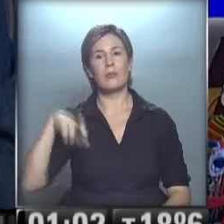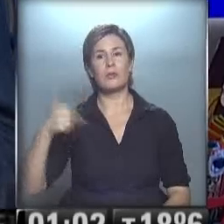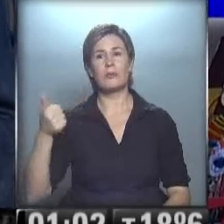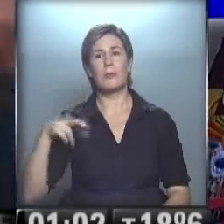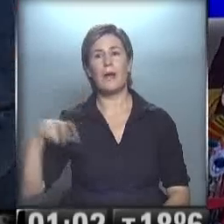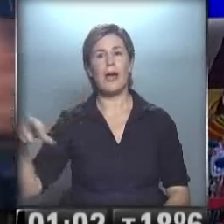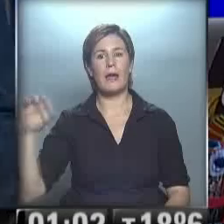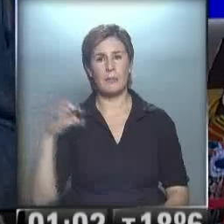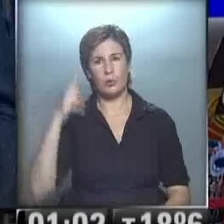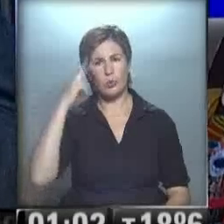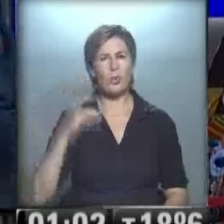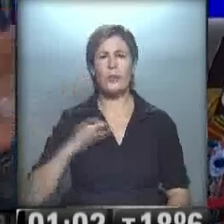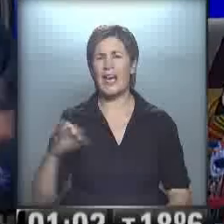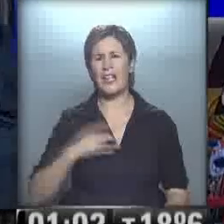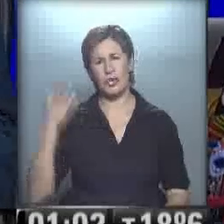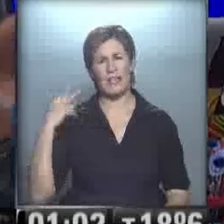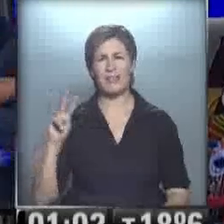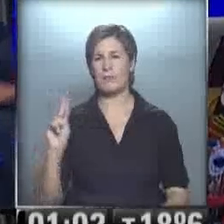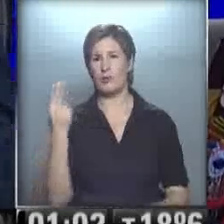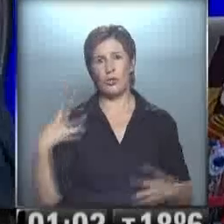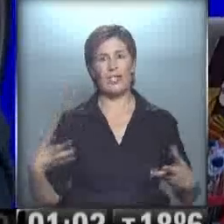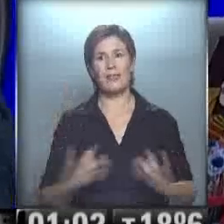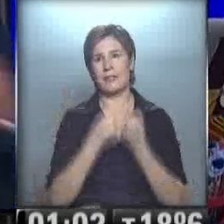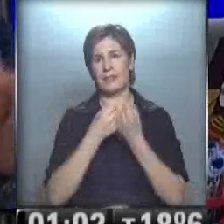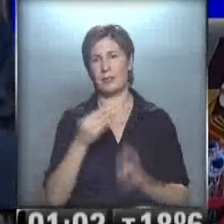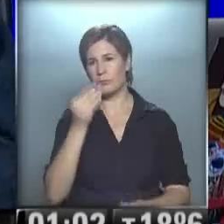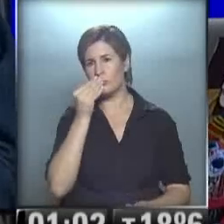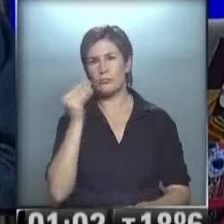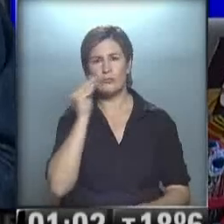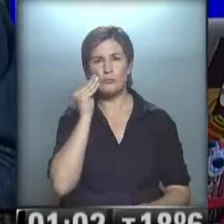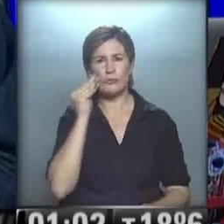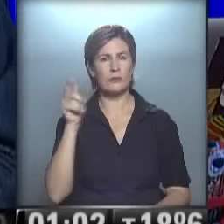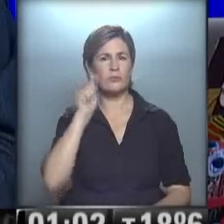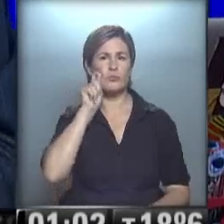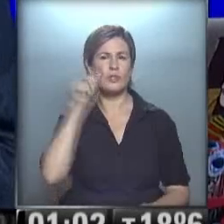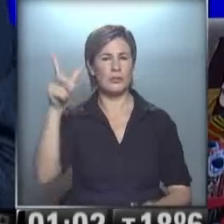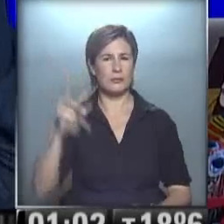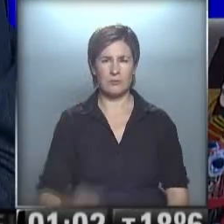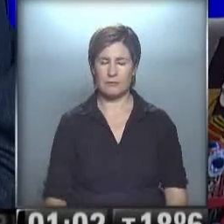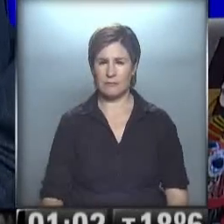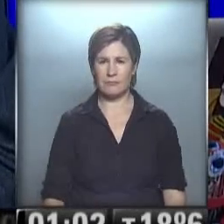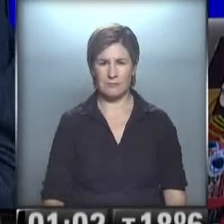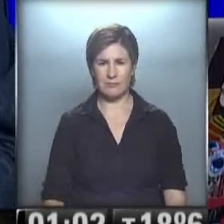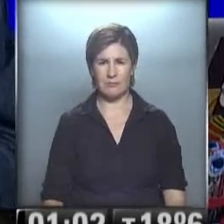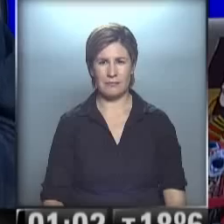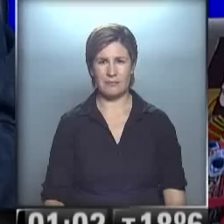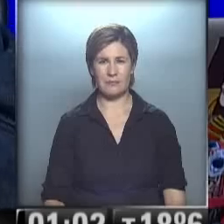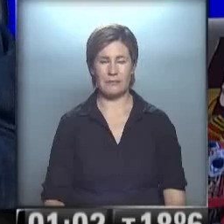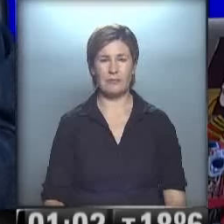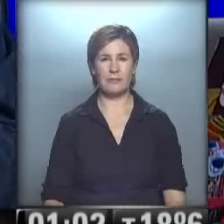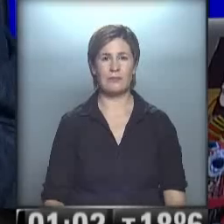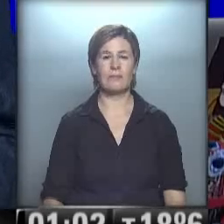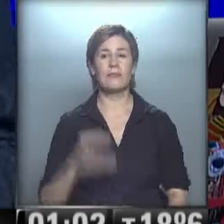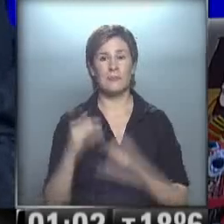Un beso grande, Papo. Gracias. Punto. Donde estés. Donde estés. Beso y abrazo. Lo que te voy a presentar ahora es así. Grabaron con La